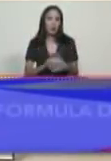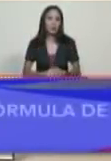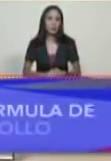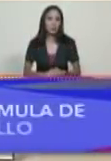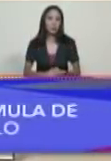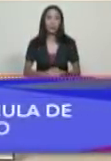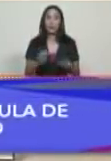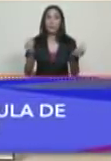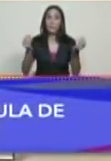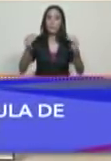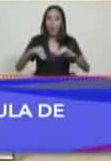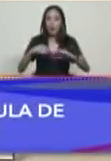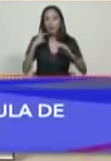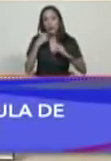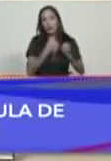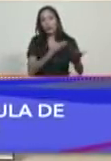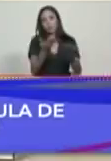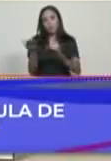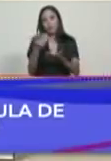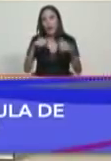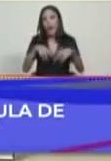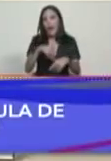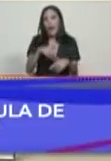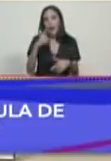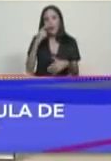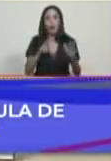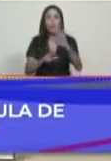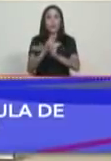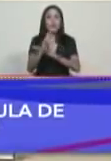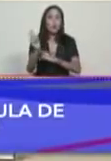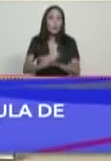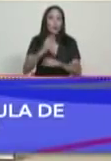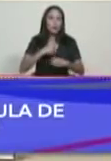más el regalo que le doy anualmente yo el tercer mes,